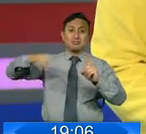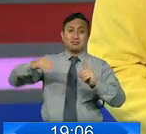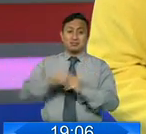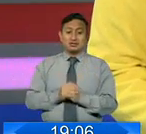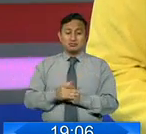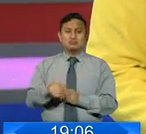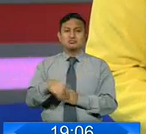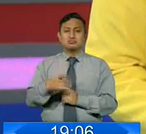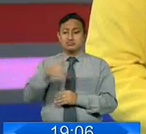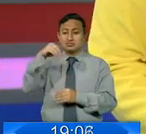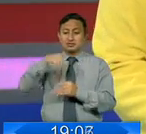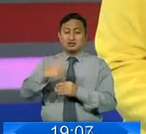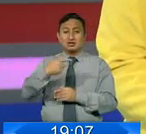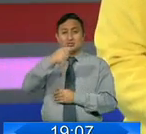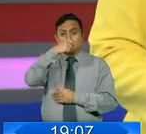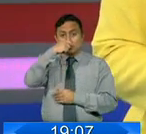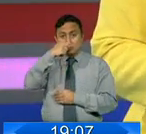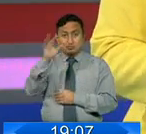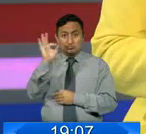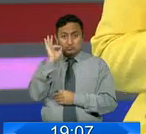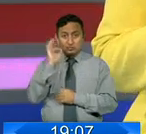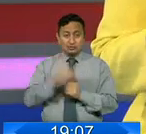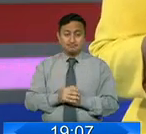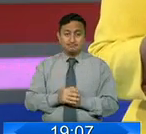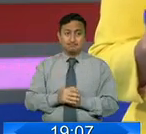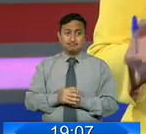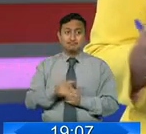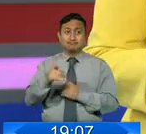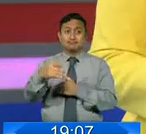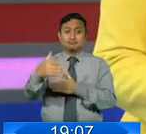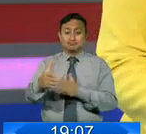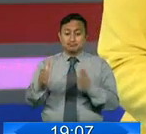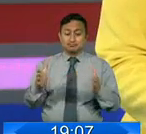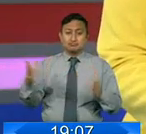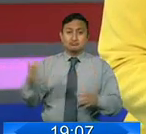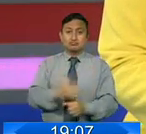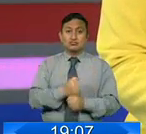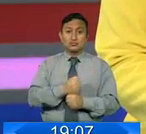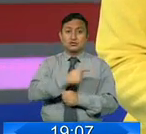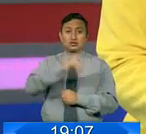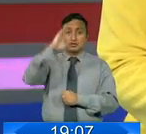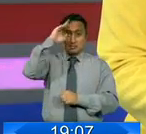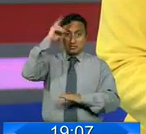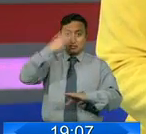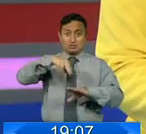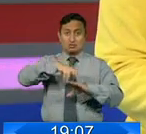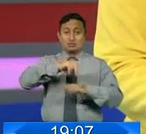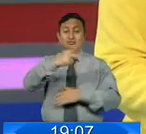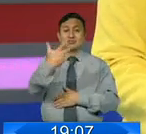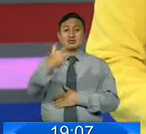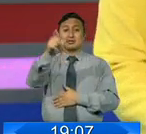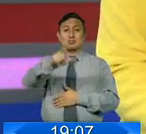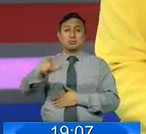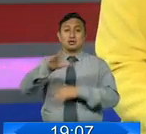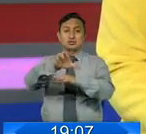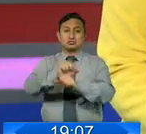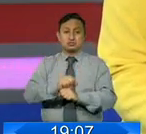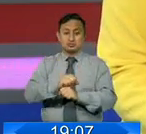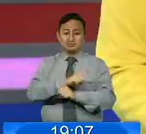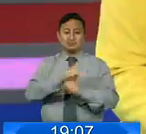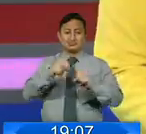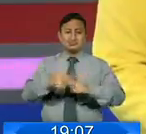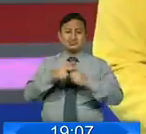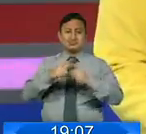cargada con cocaína parte del alcaloide fue recuperado por la Policía Nacional tres personas fueron detenidas para las